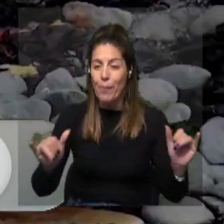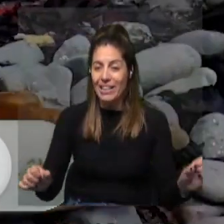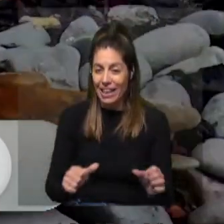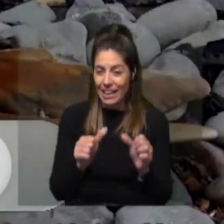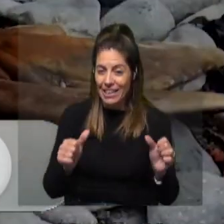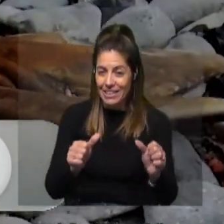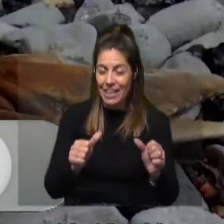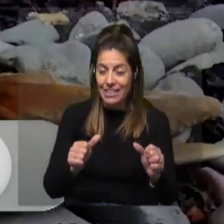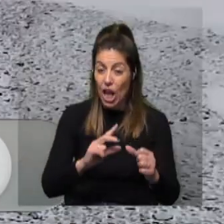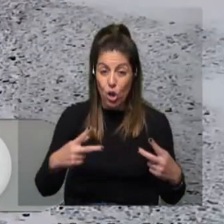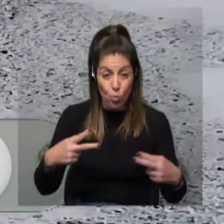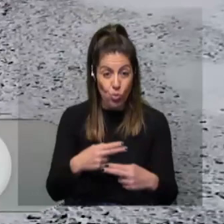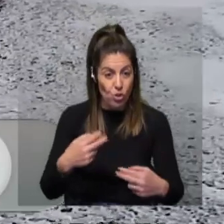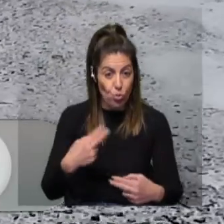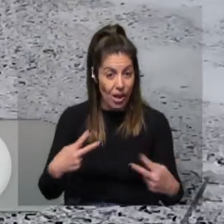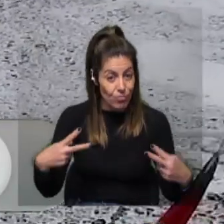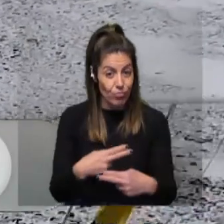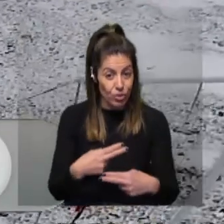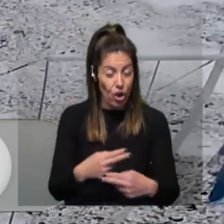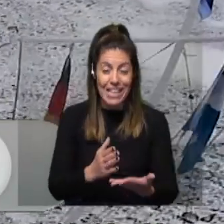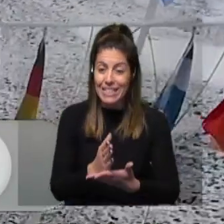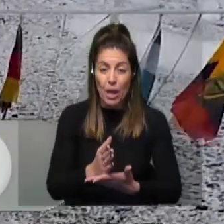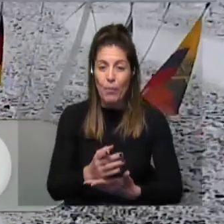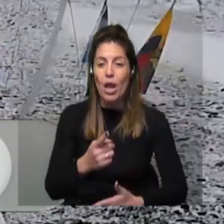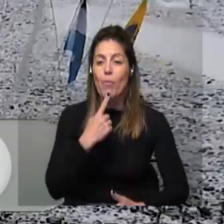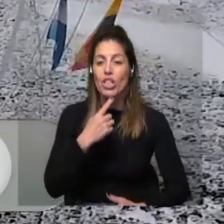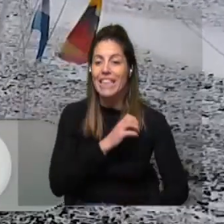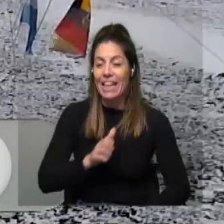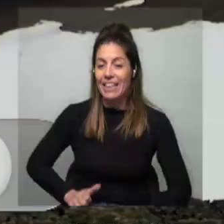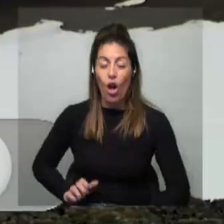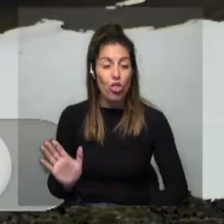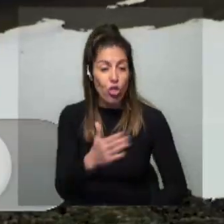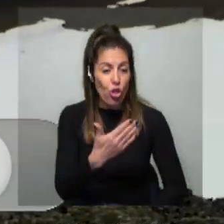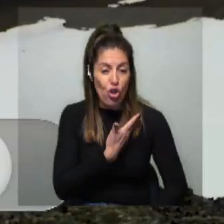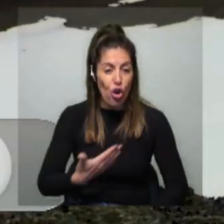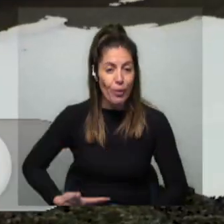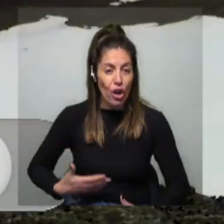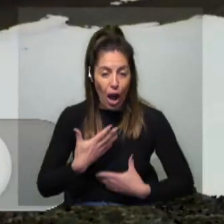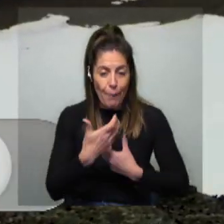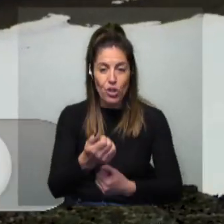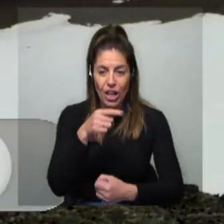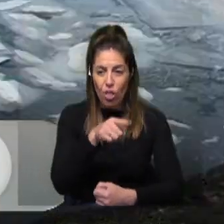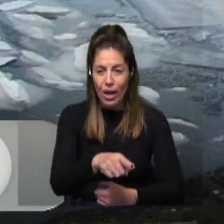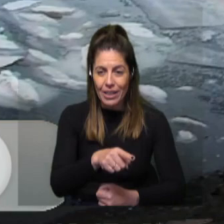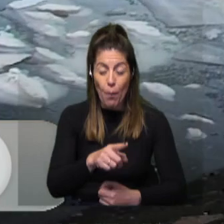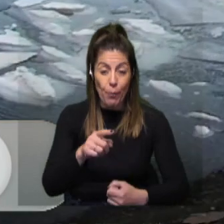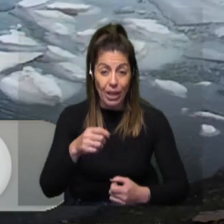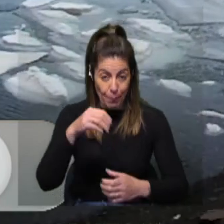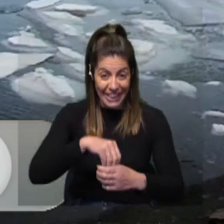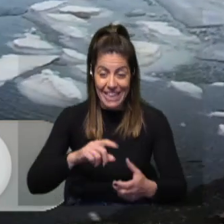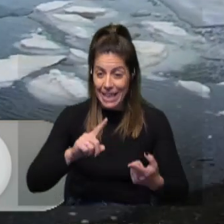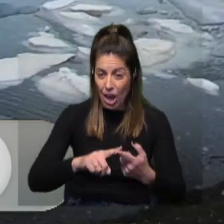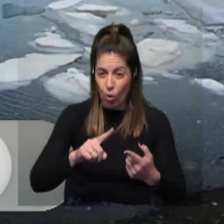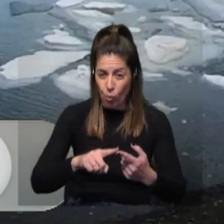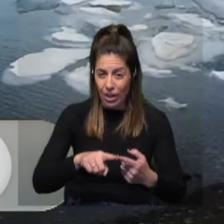hace ininterrumpidamente. O sea, hay una política de Estado. Todos los gobiernos han apoyado la estancia ahí porque Uruguay pertenece al Tratado Antártico,